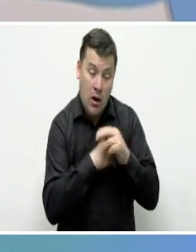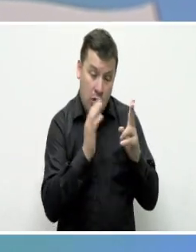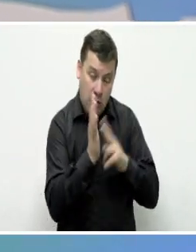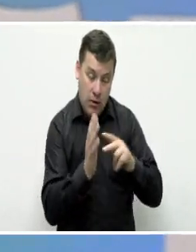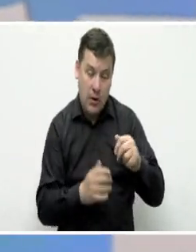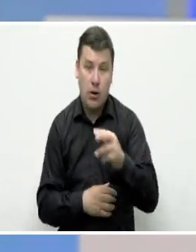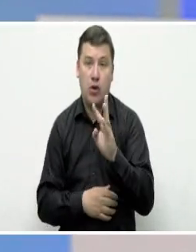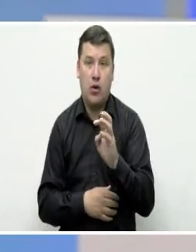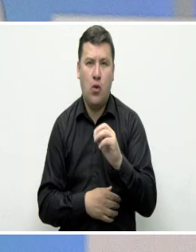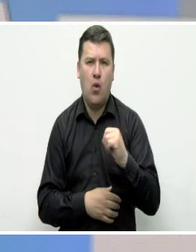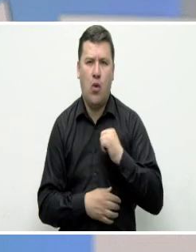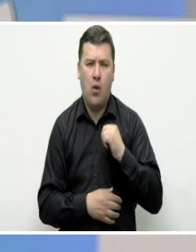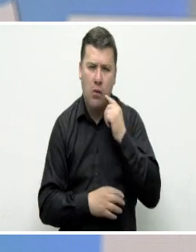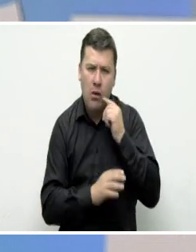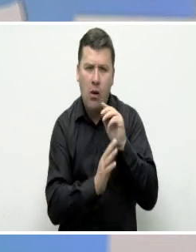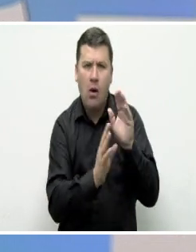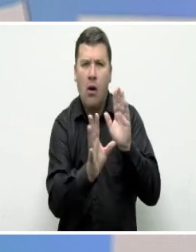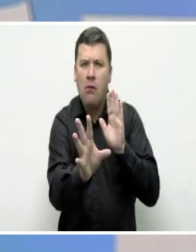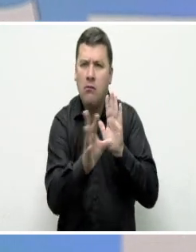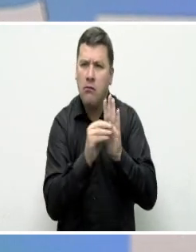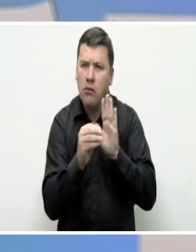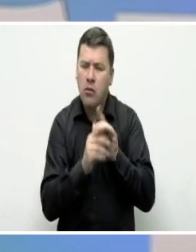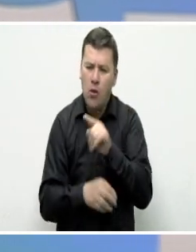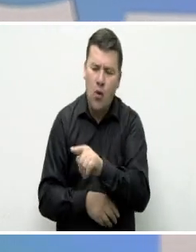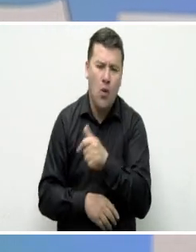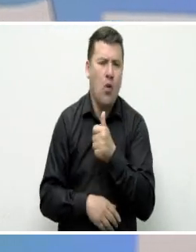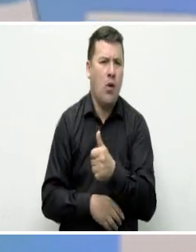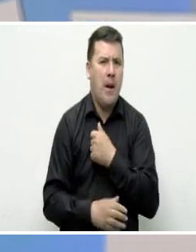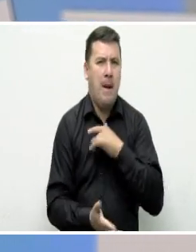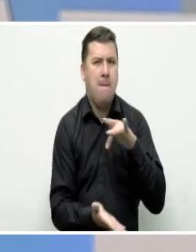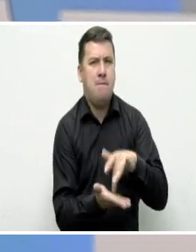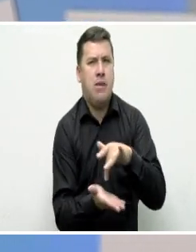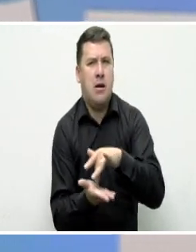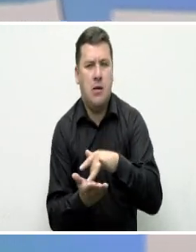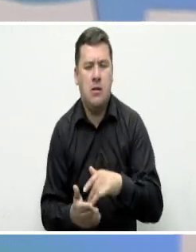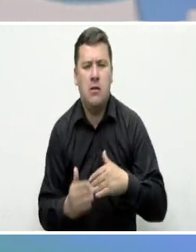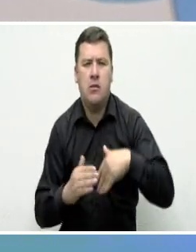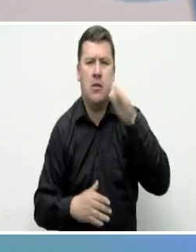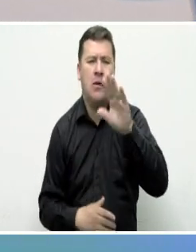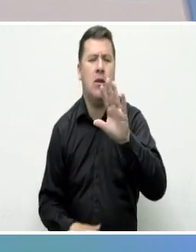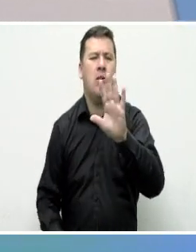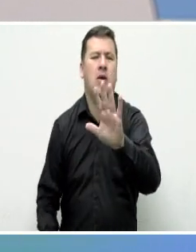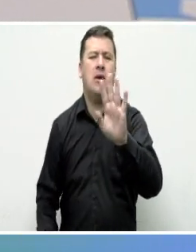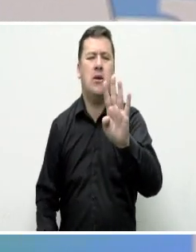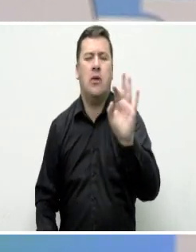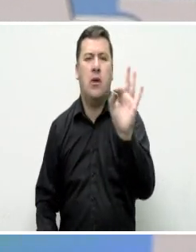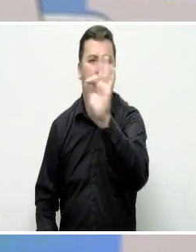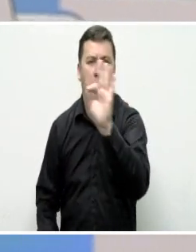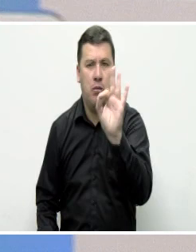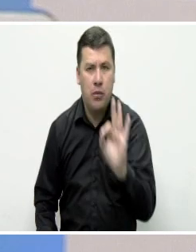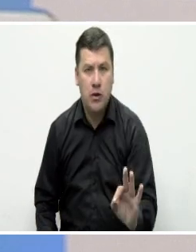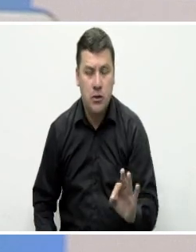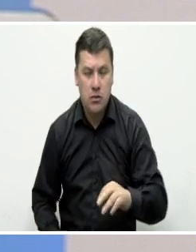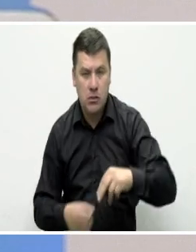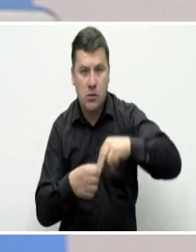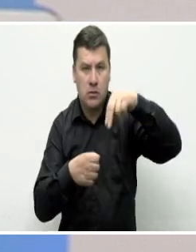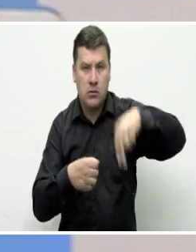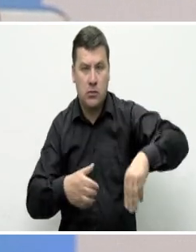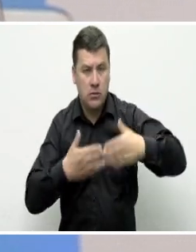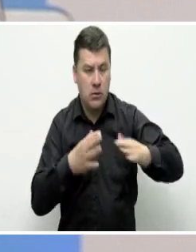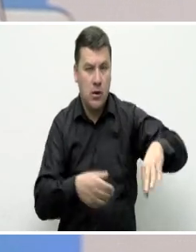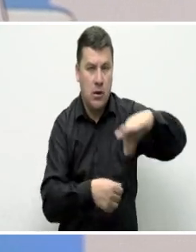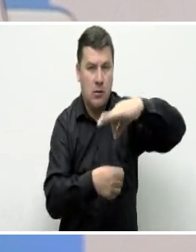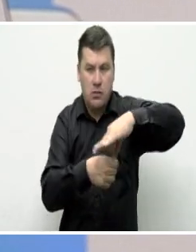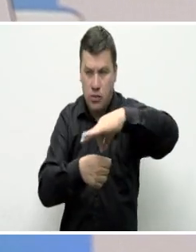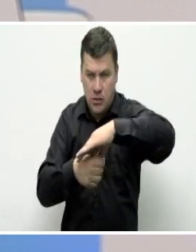2018 ser un referente a nivel de participación. Más del 54% de los ciudadanos habilitados para